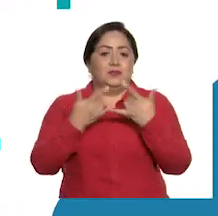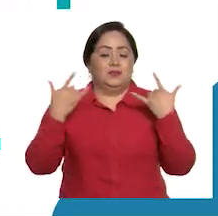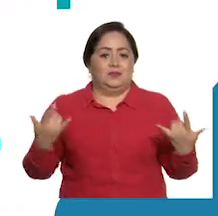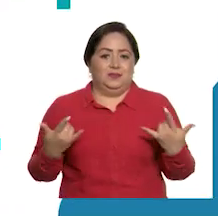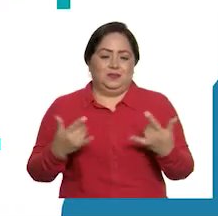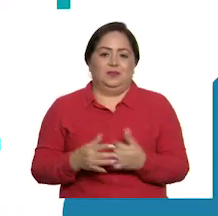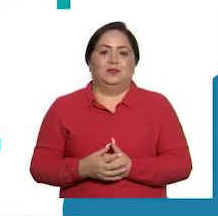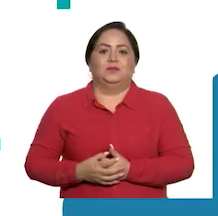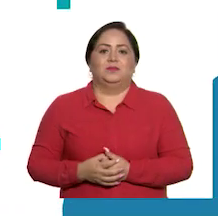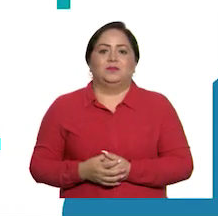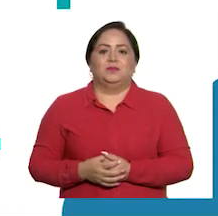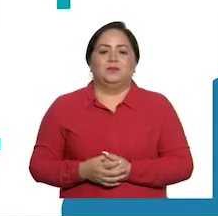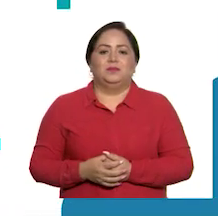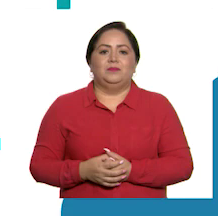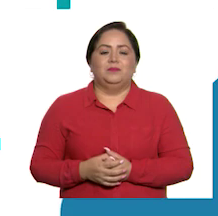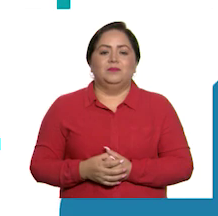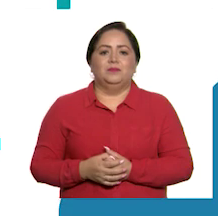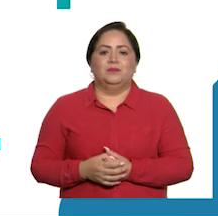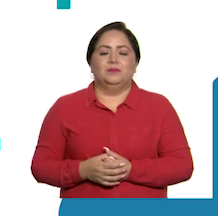historia.